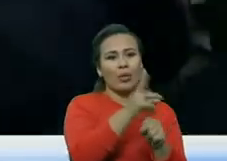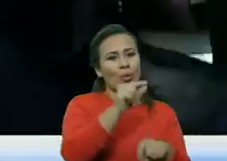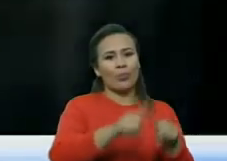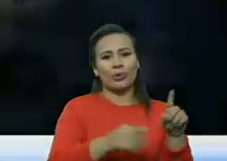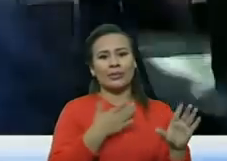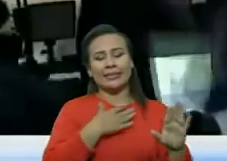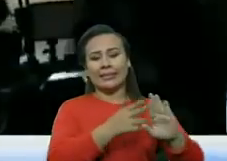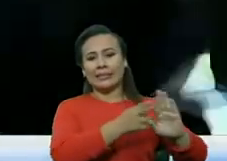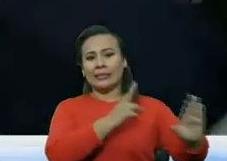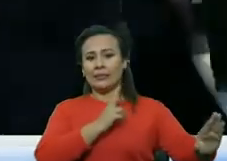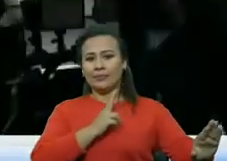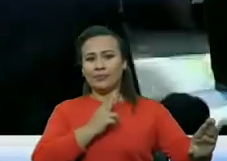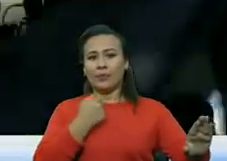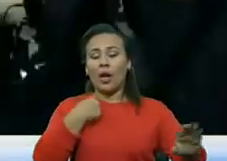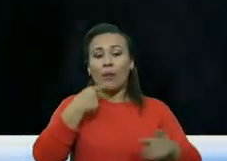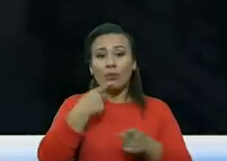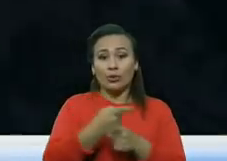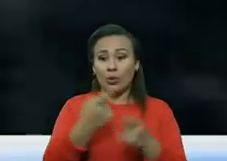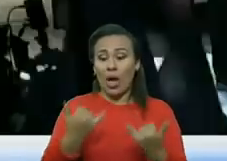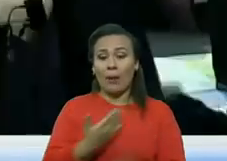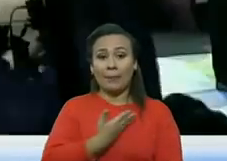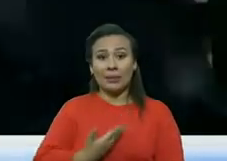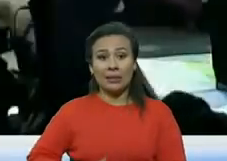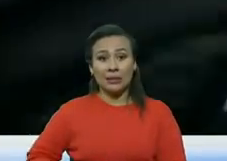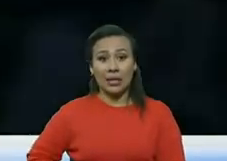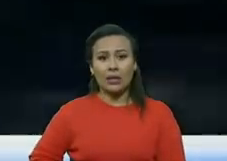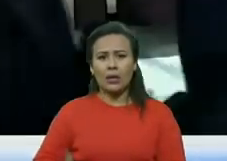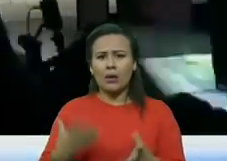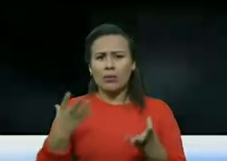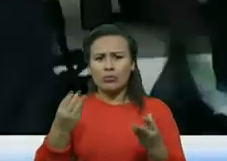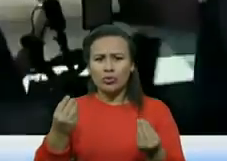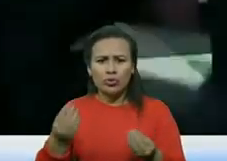Los críticos aseguran que durante su presidencia se movió